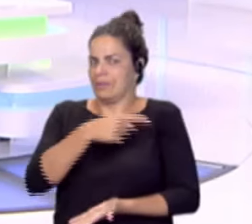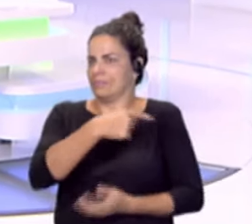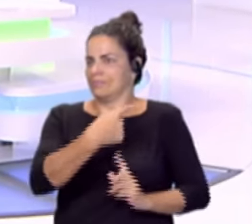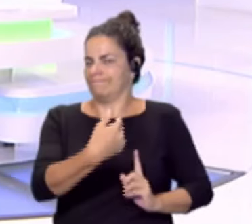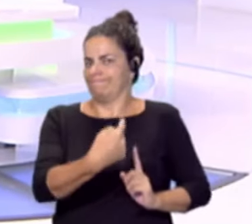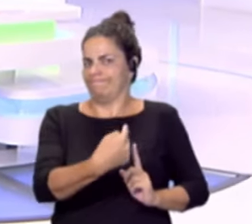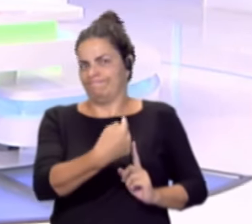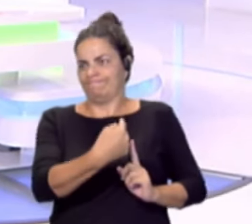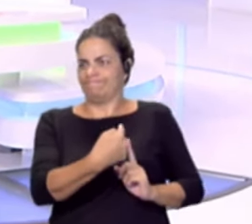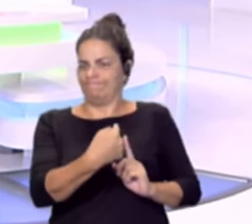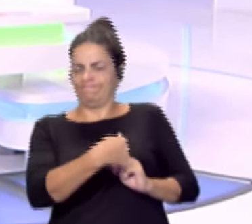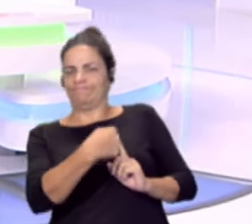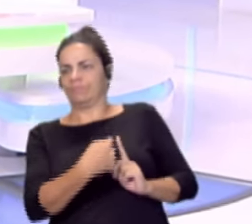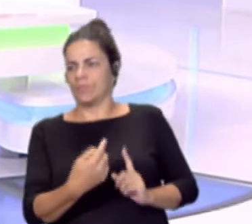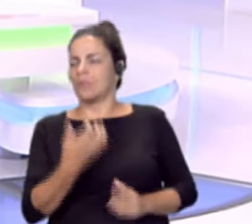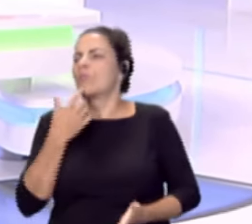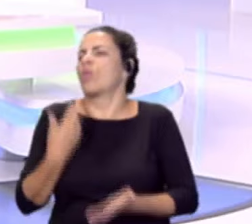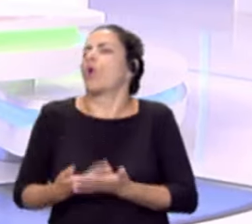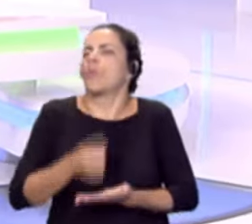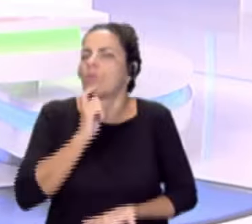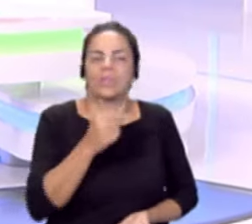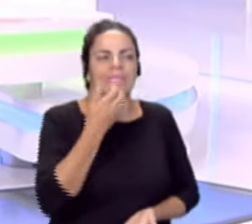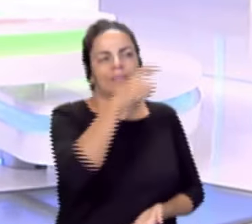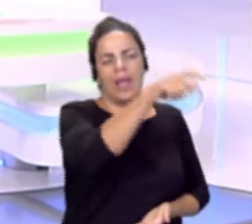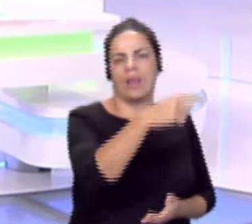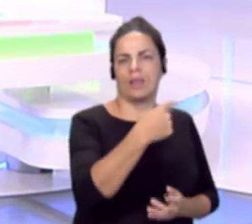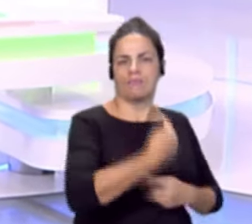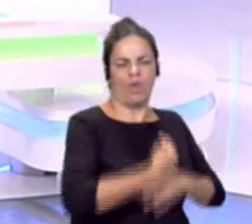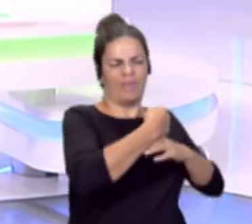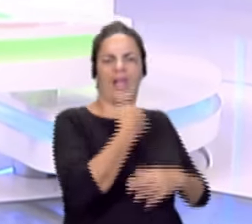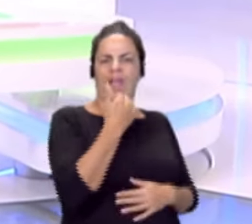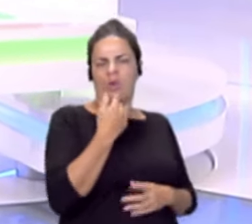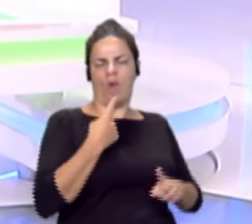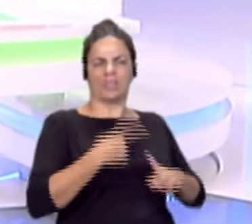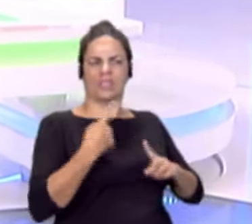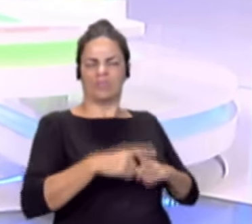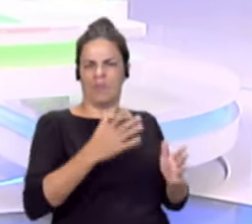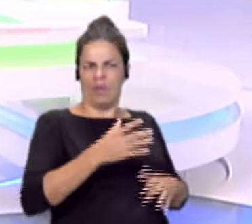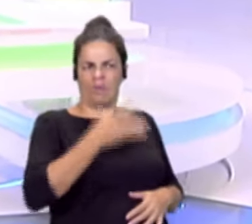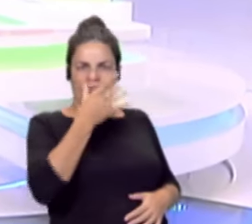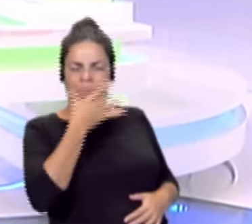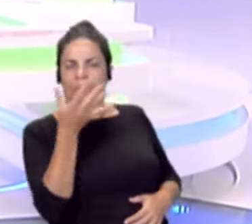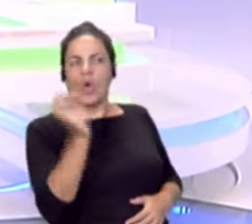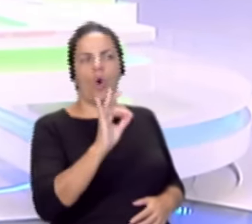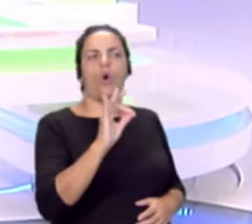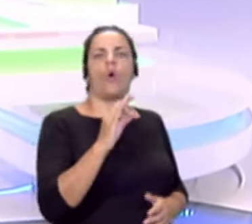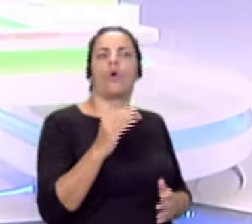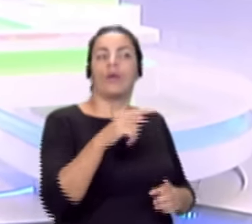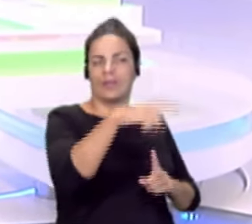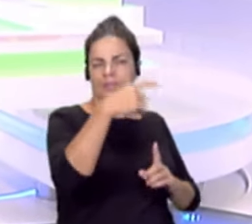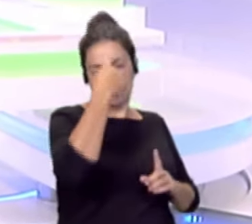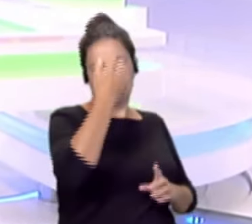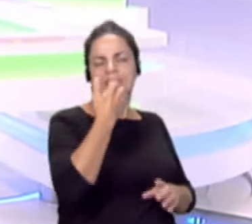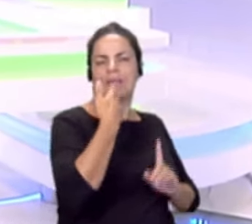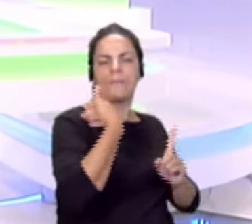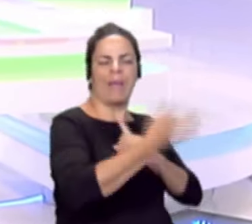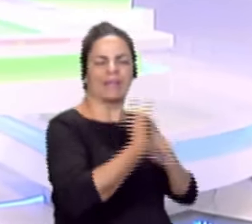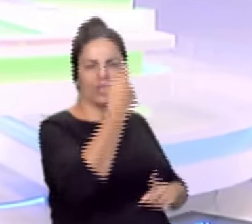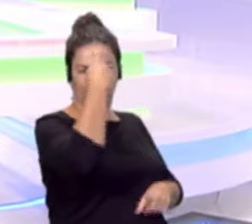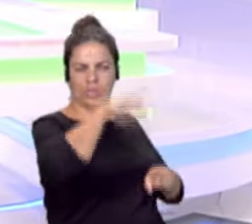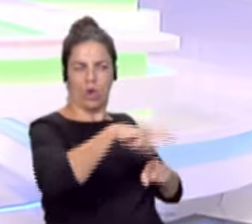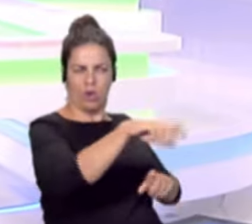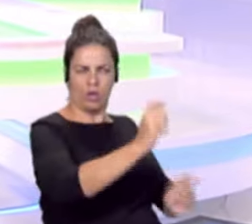a prácticas sexuales humillantes? ¿O cómo demuestras tú que es un maltratador psicológico? Es una de las cosas más difíciles